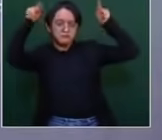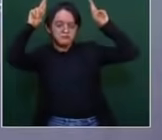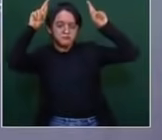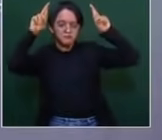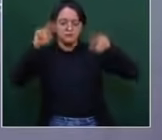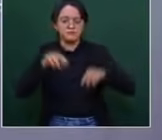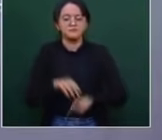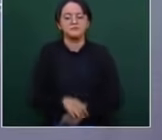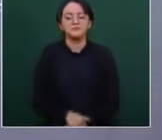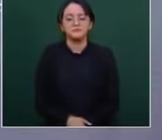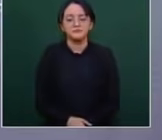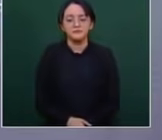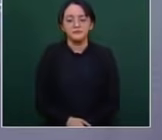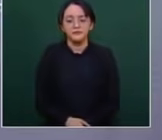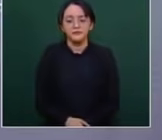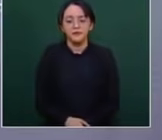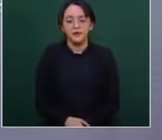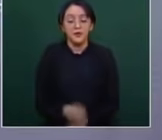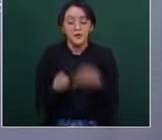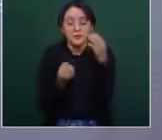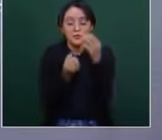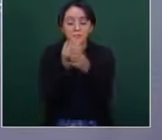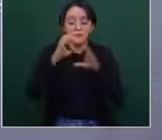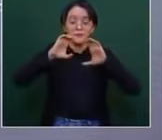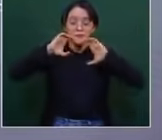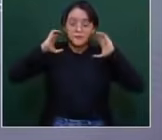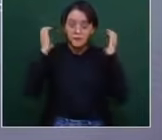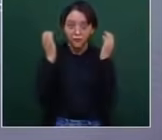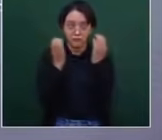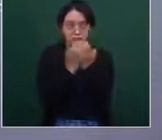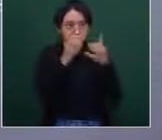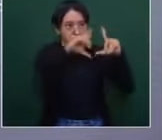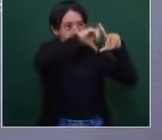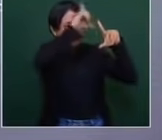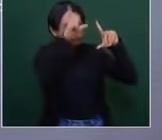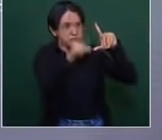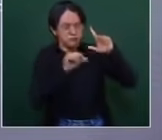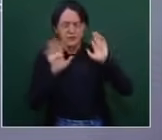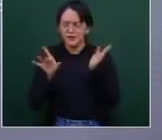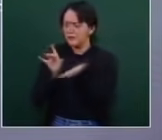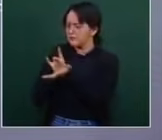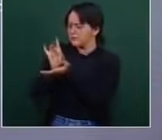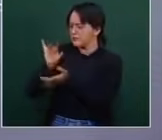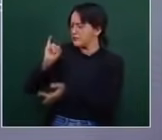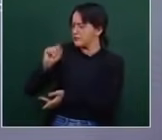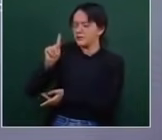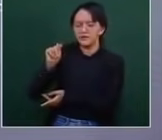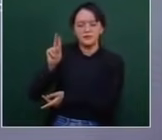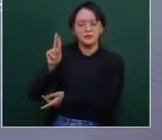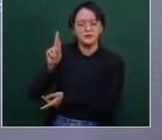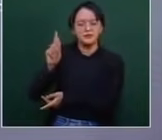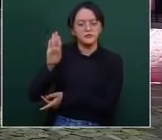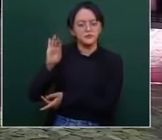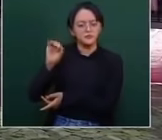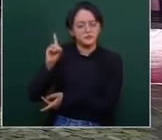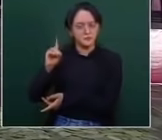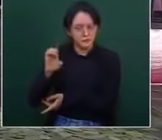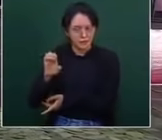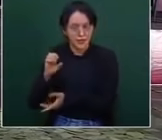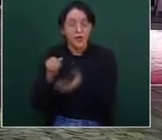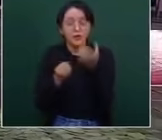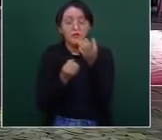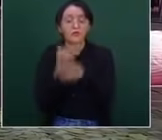Reunido el nuevo Congreso Nacional, después de la caída de Iturbide, se adopta la forma de